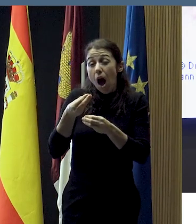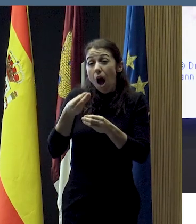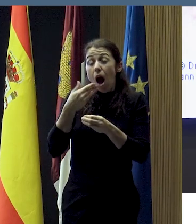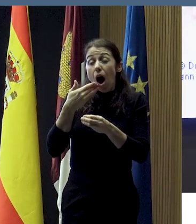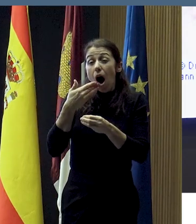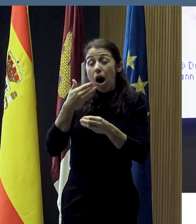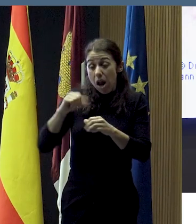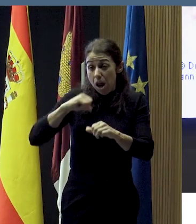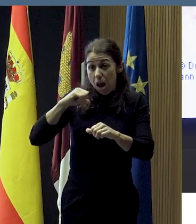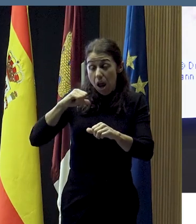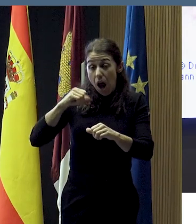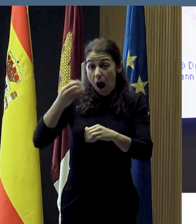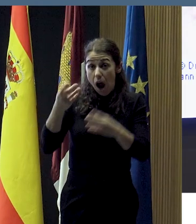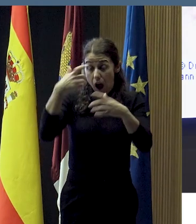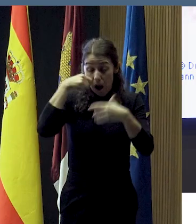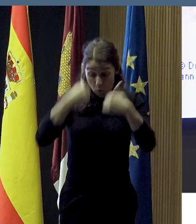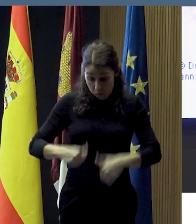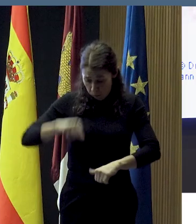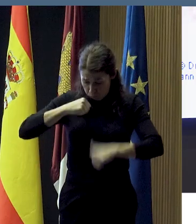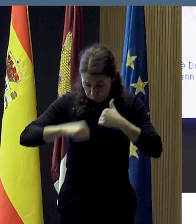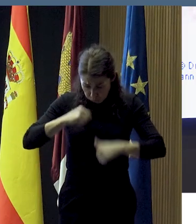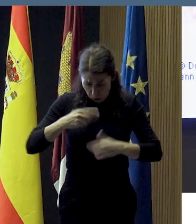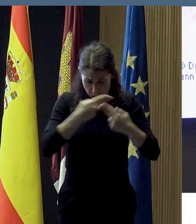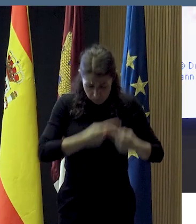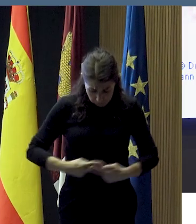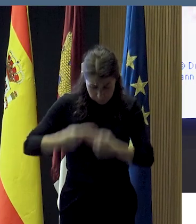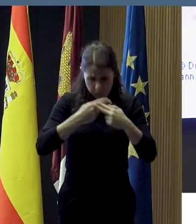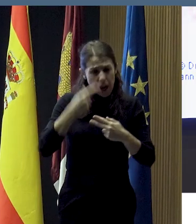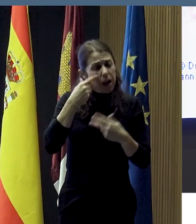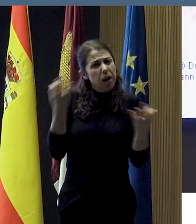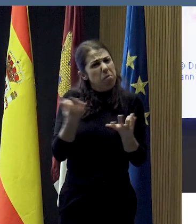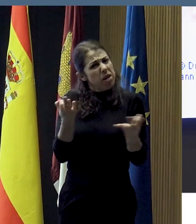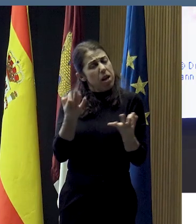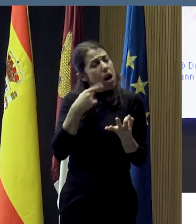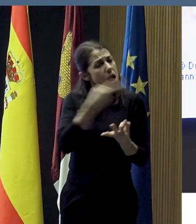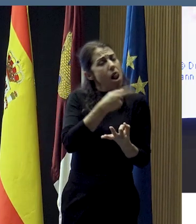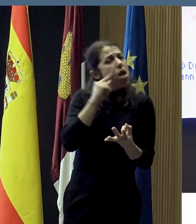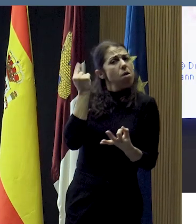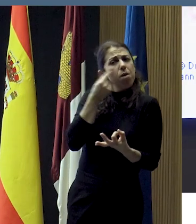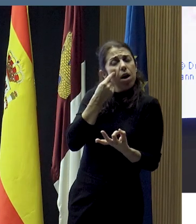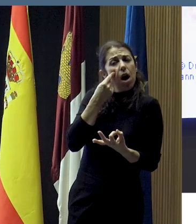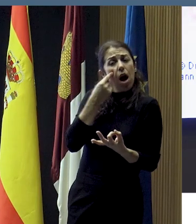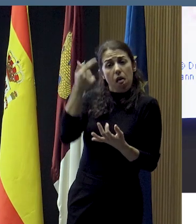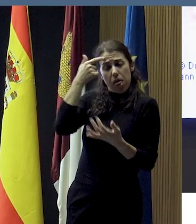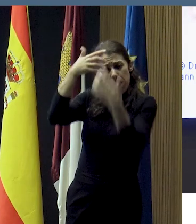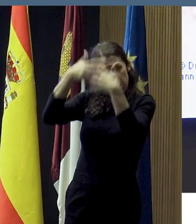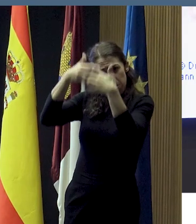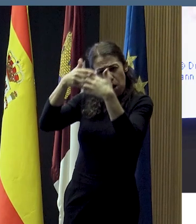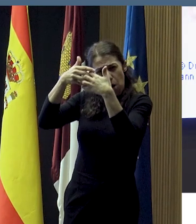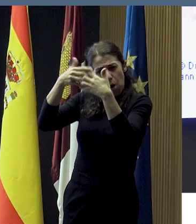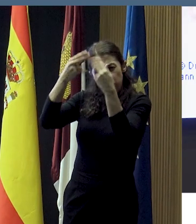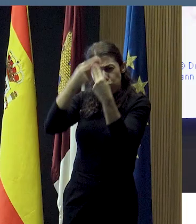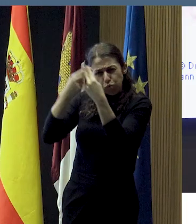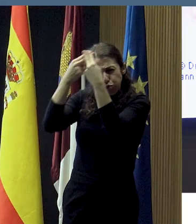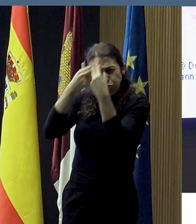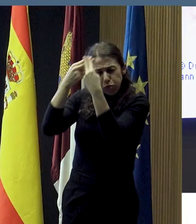esta paciente y describir lo que allí pasaba. Y lo que a él le llamó la atención es que de todas las partes del cerebro, la que se